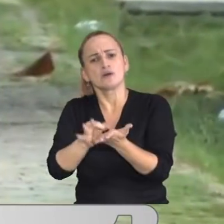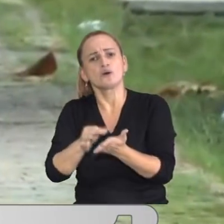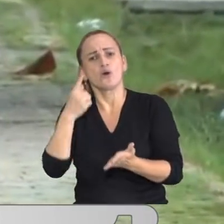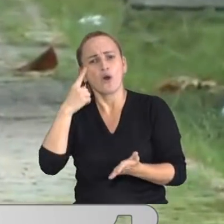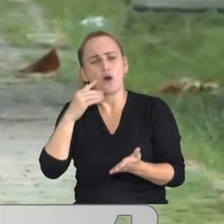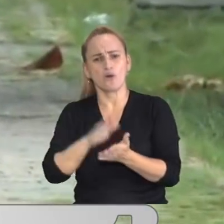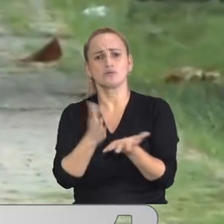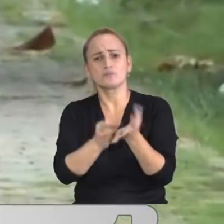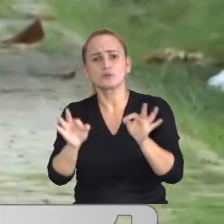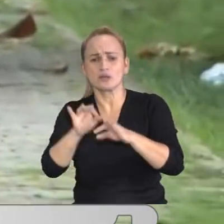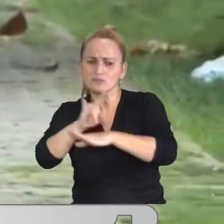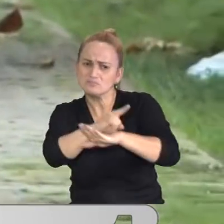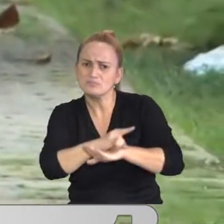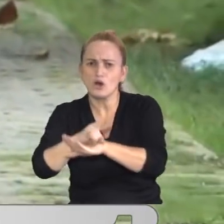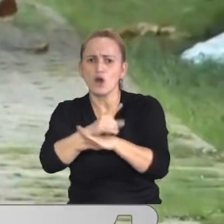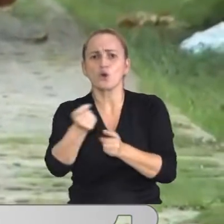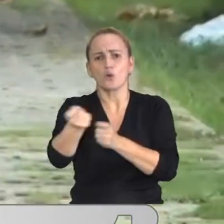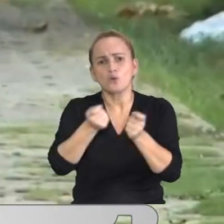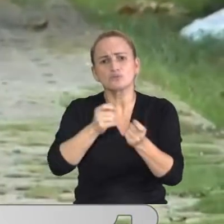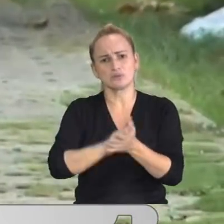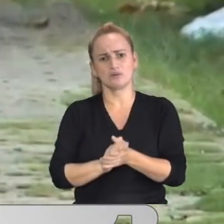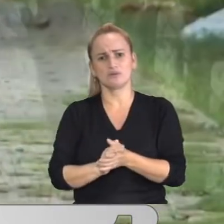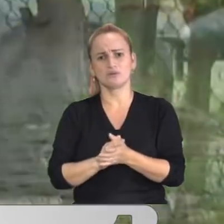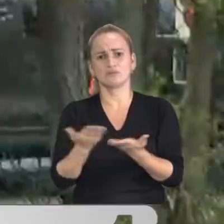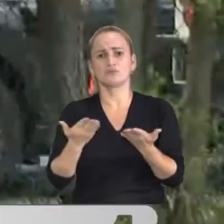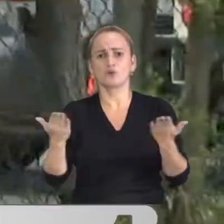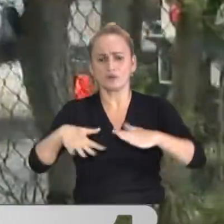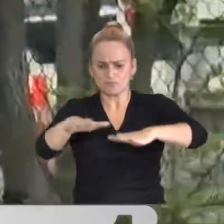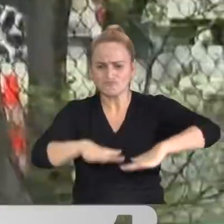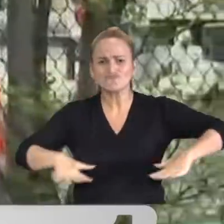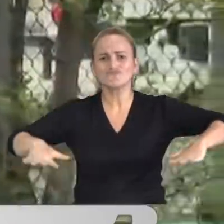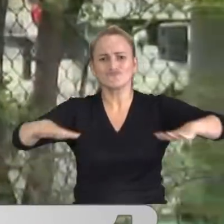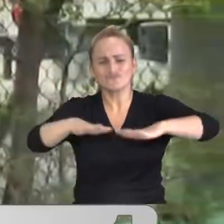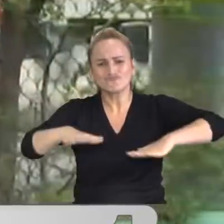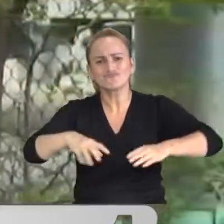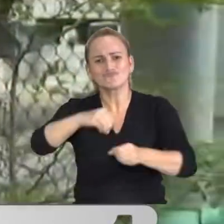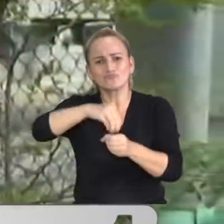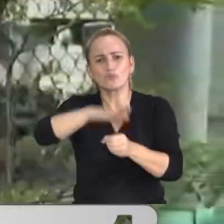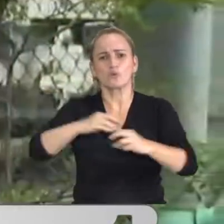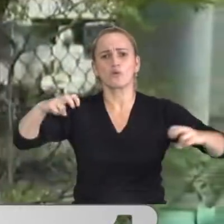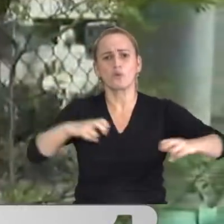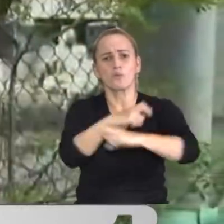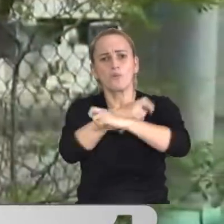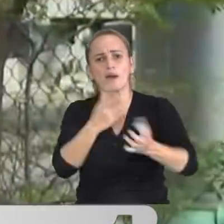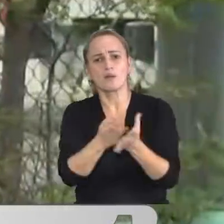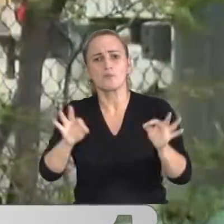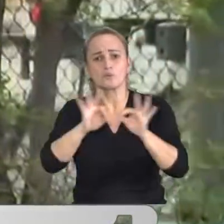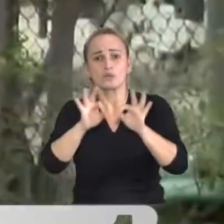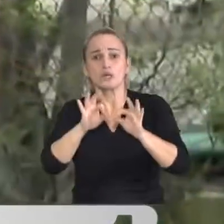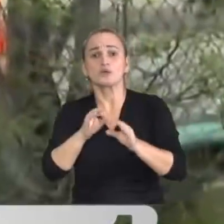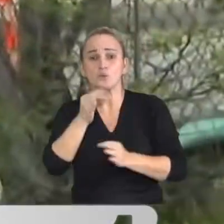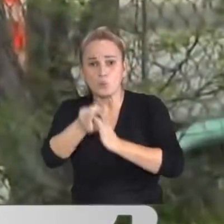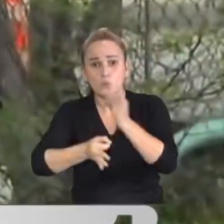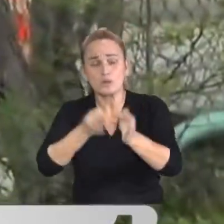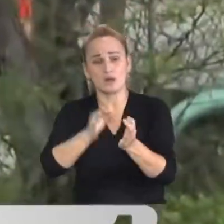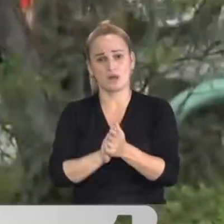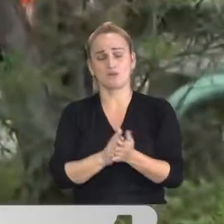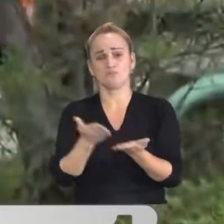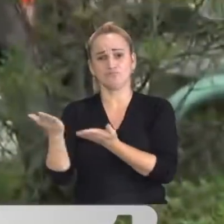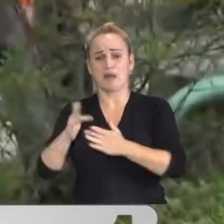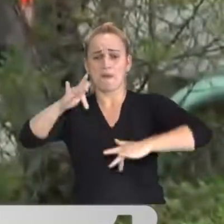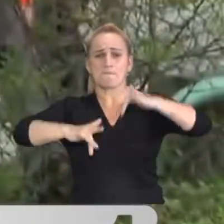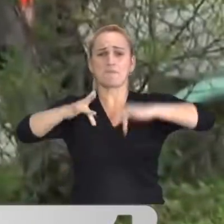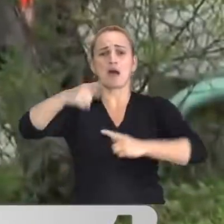mayor vigilancia y control de los lugares públicos y de los parques, teniendo en cuenta que son bastantes concurridos